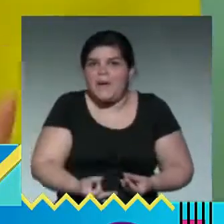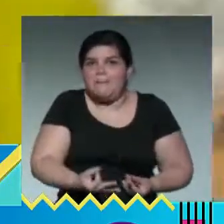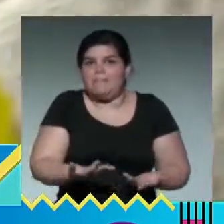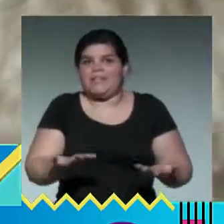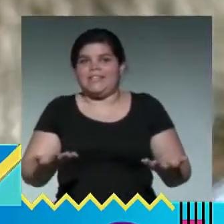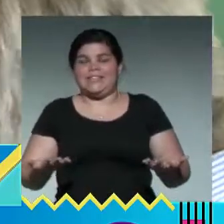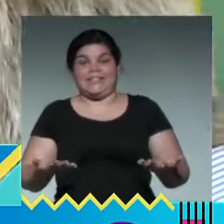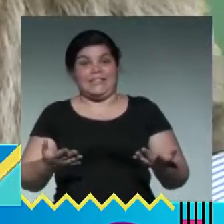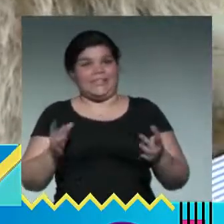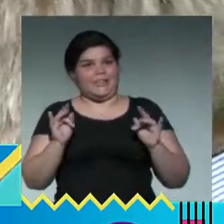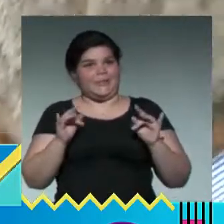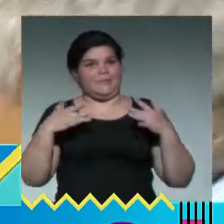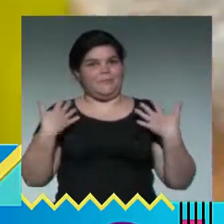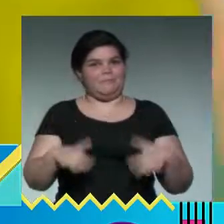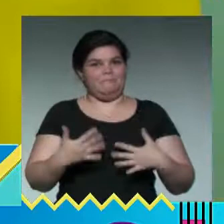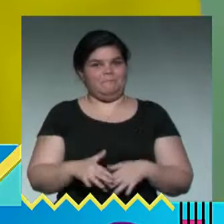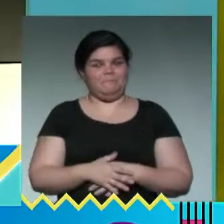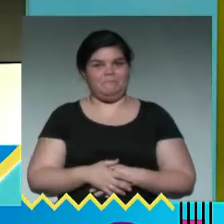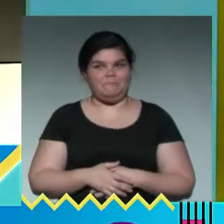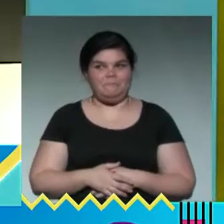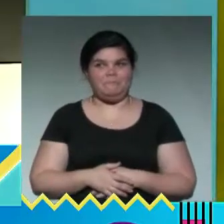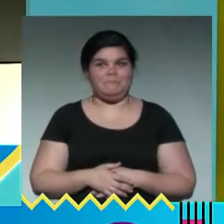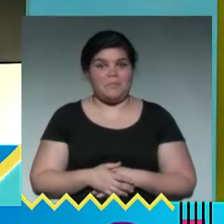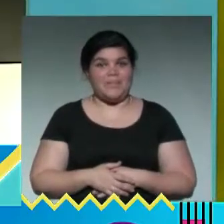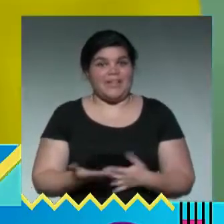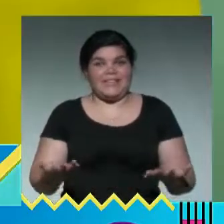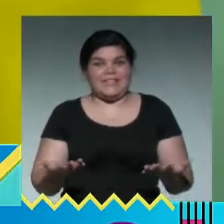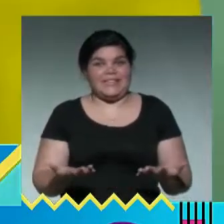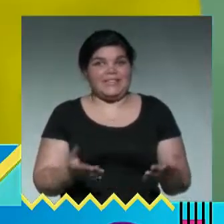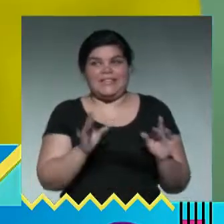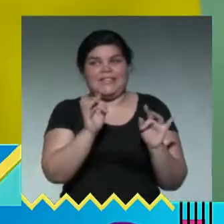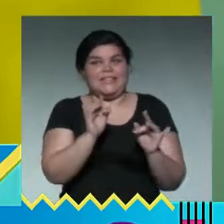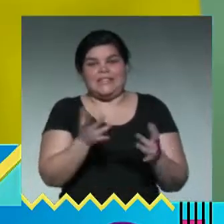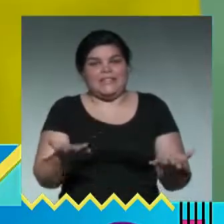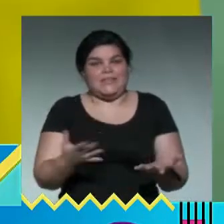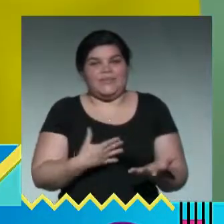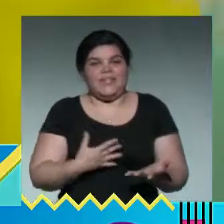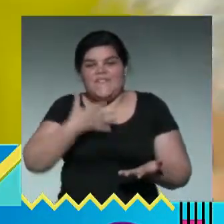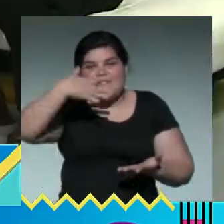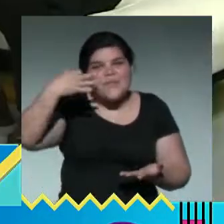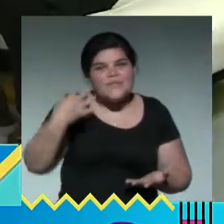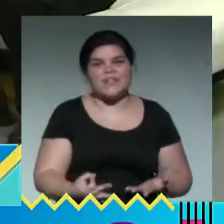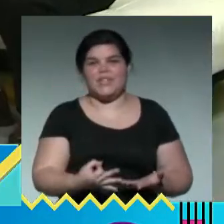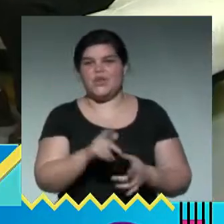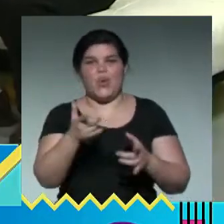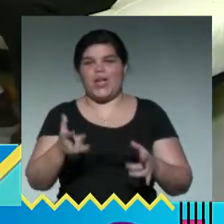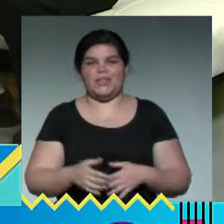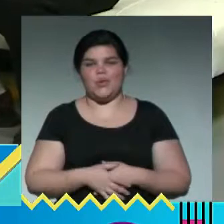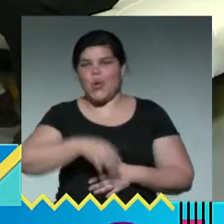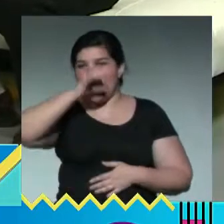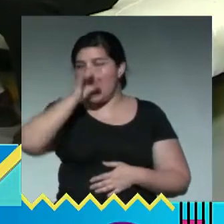un campo en que... De debate total también, ¿no? Sí, pero es que es la subjetividad también, claro, porque el historiador nunca